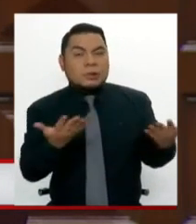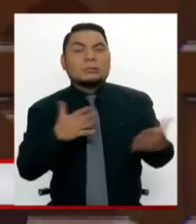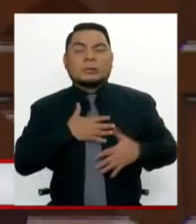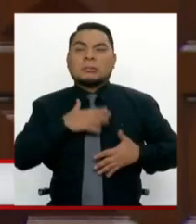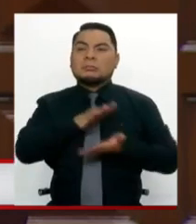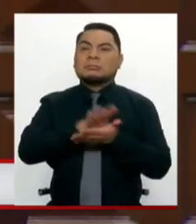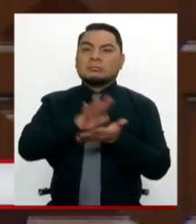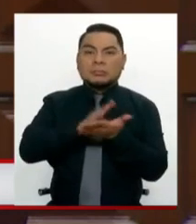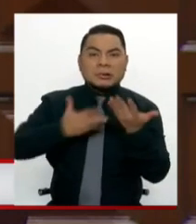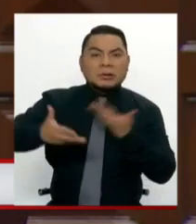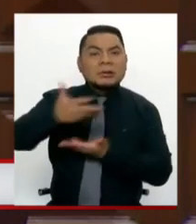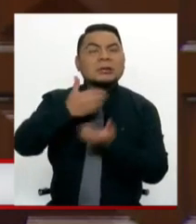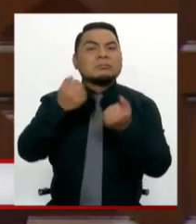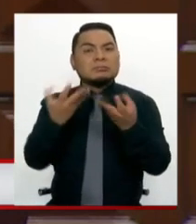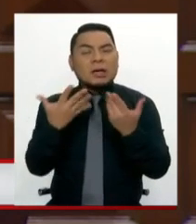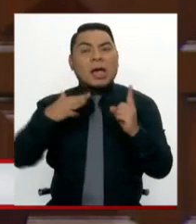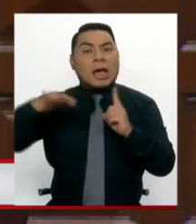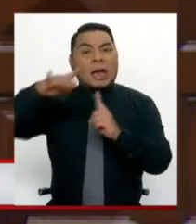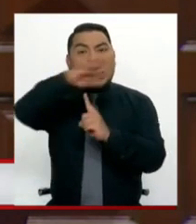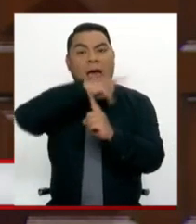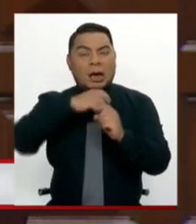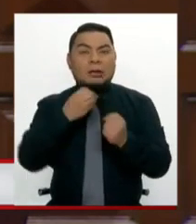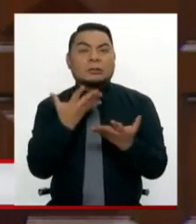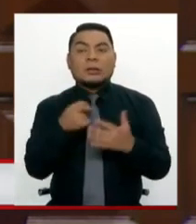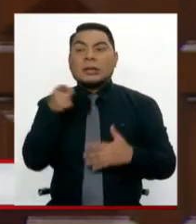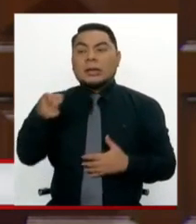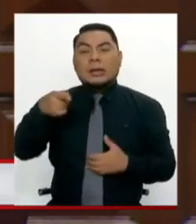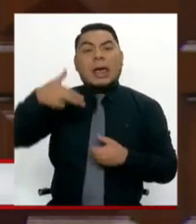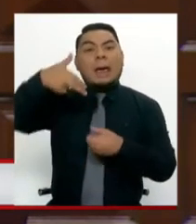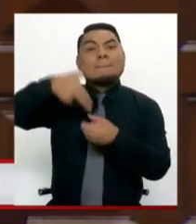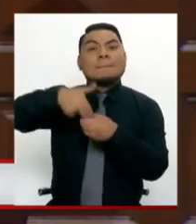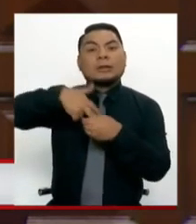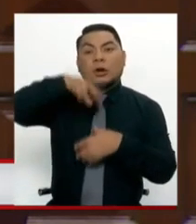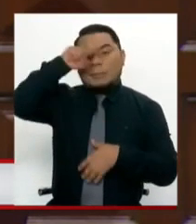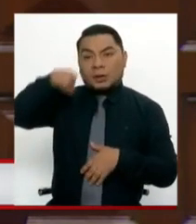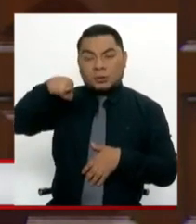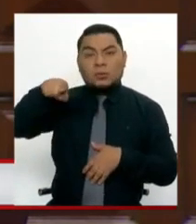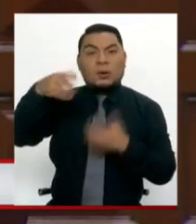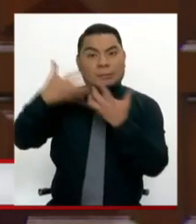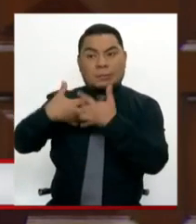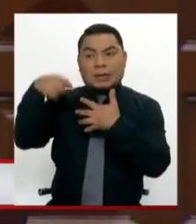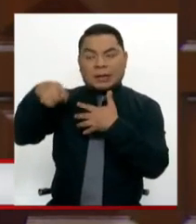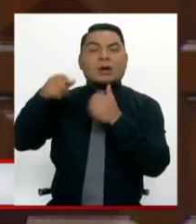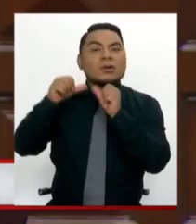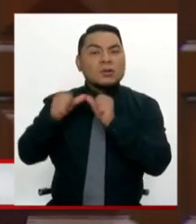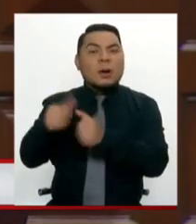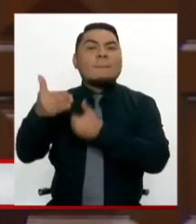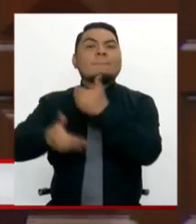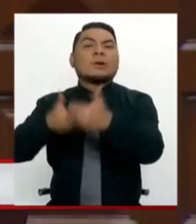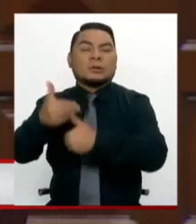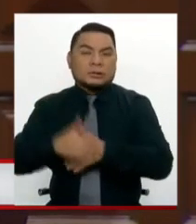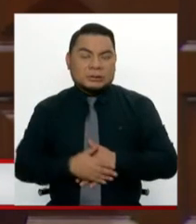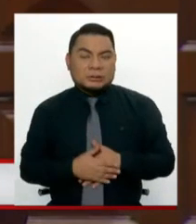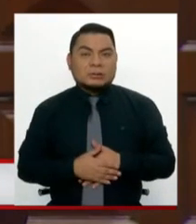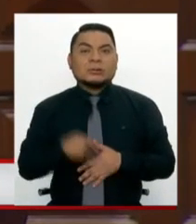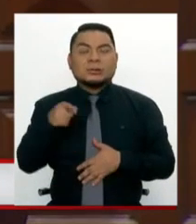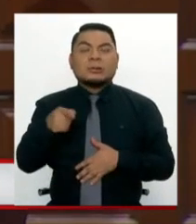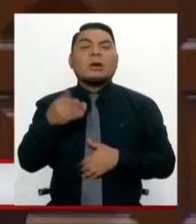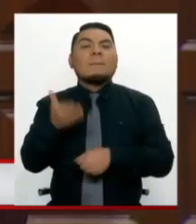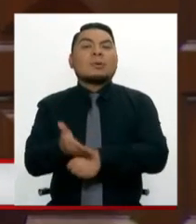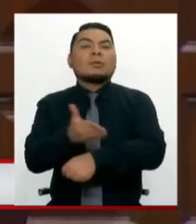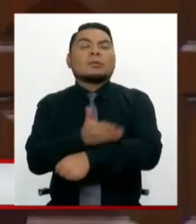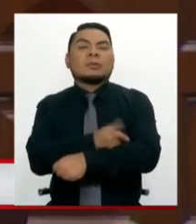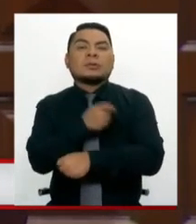amigables con el ambiente, Petroperú continúa con el proceso de arranque gradual y